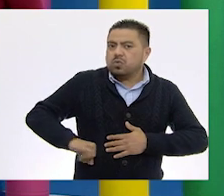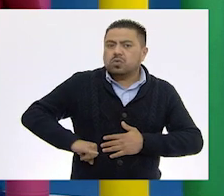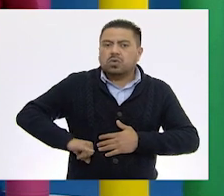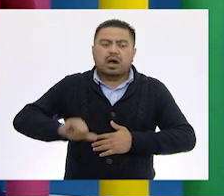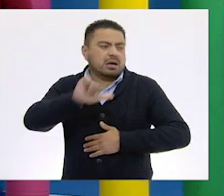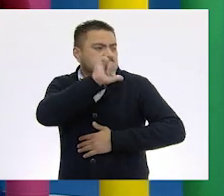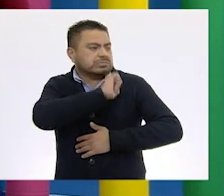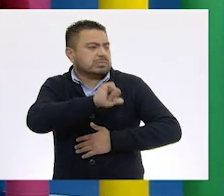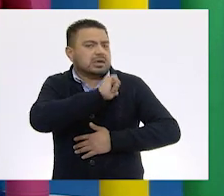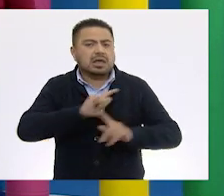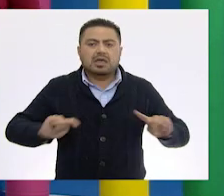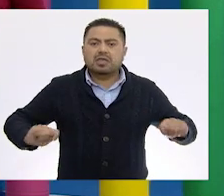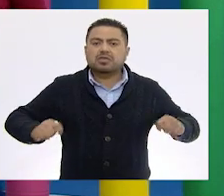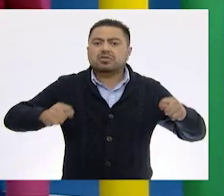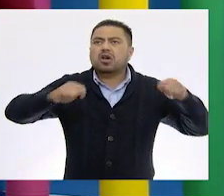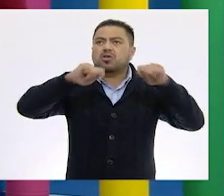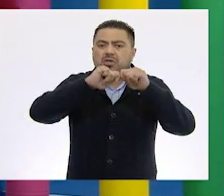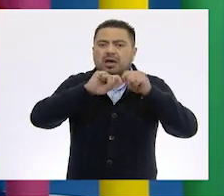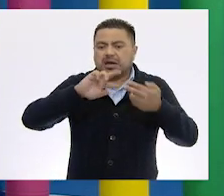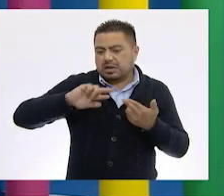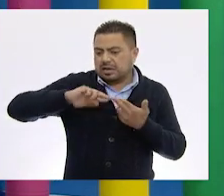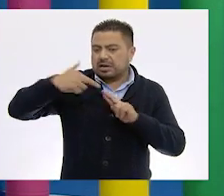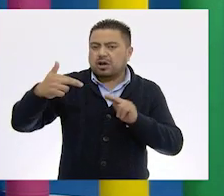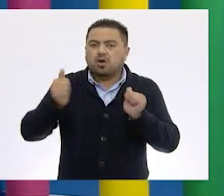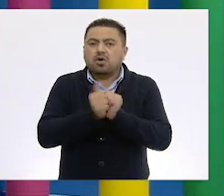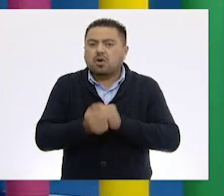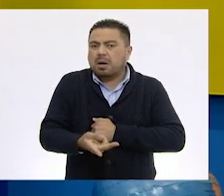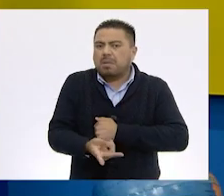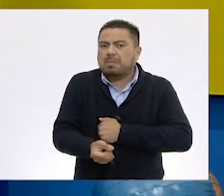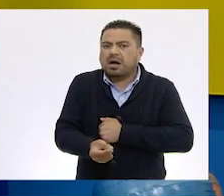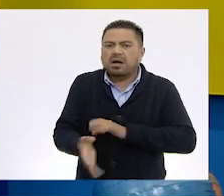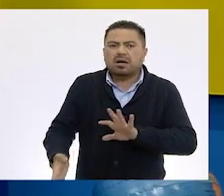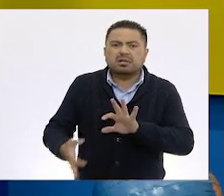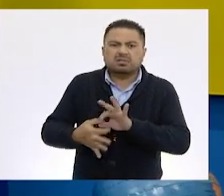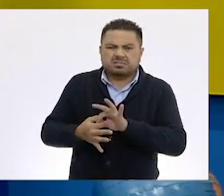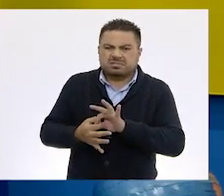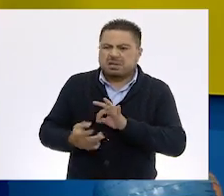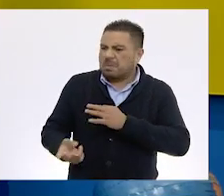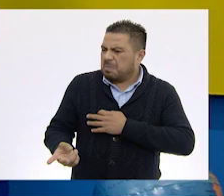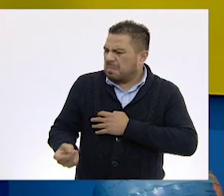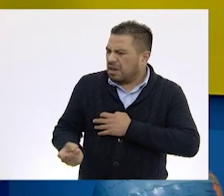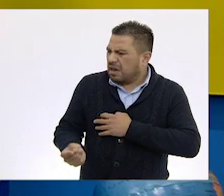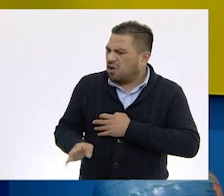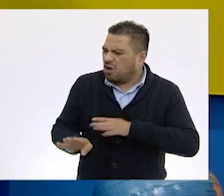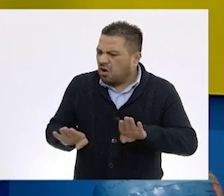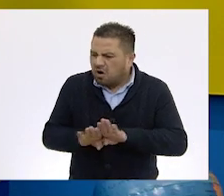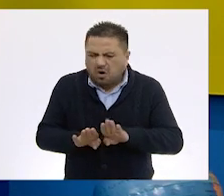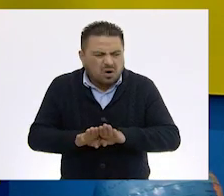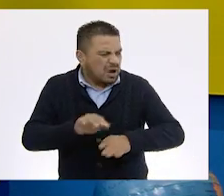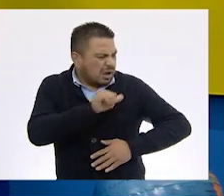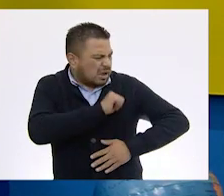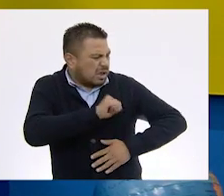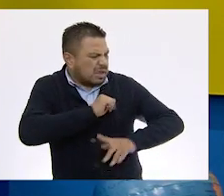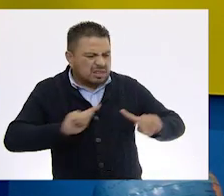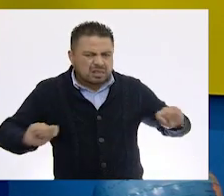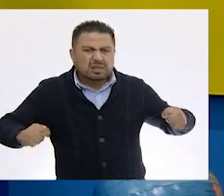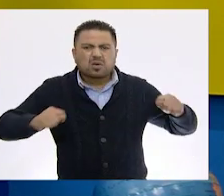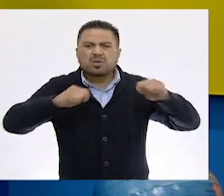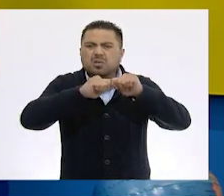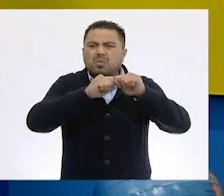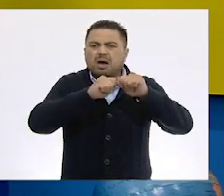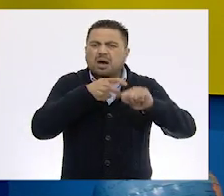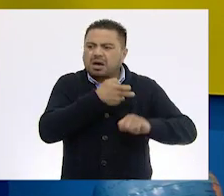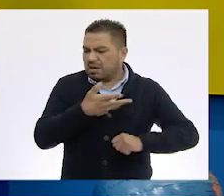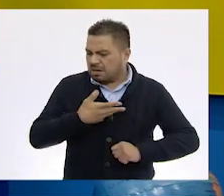los antiguos teotihuacanos y su relación con los perros. ¿Perros? ¿Cómo los antiguos